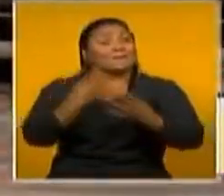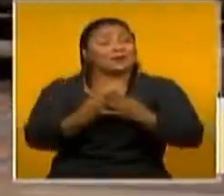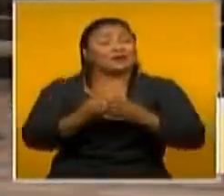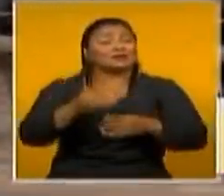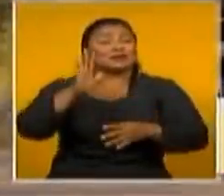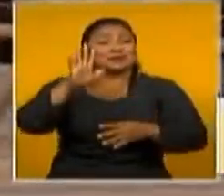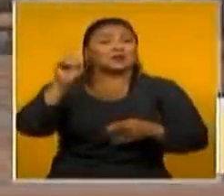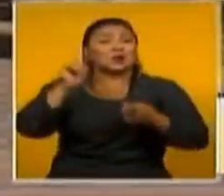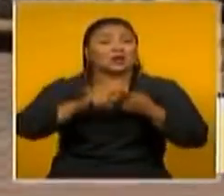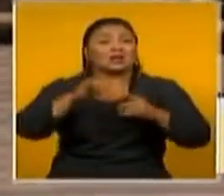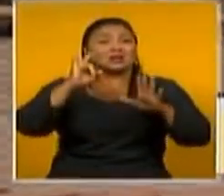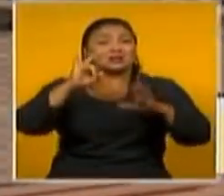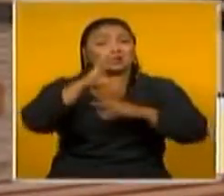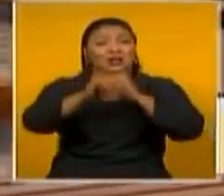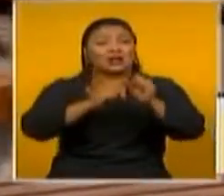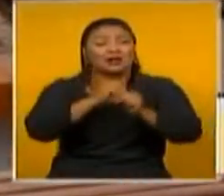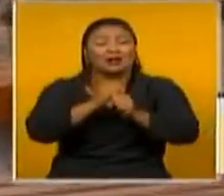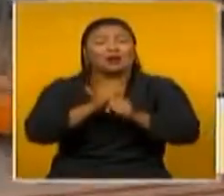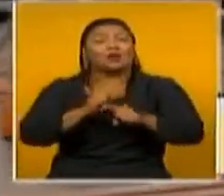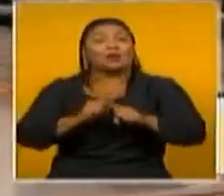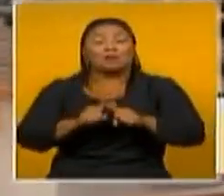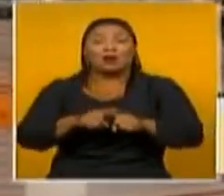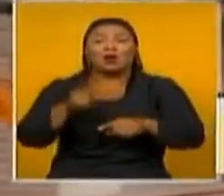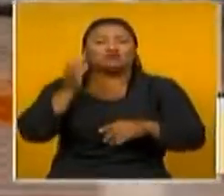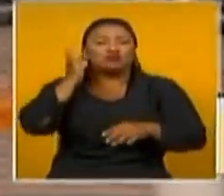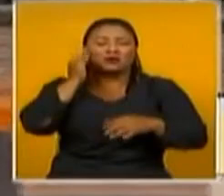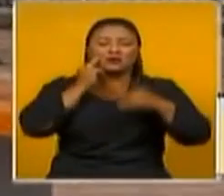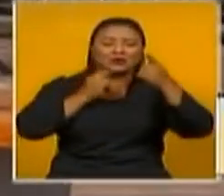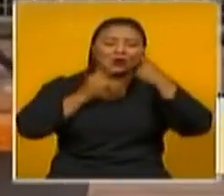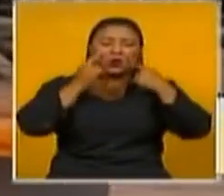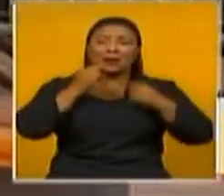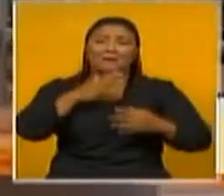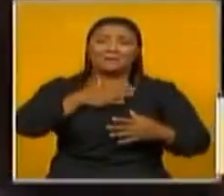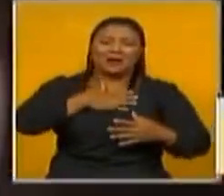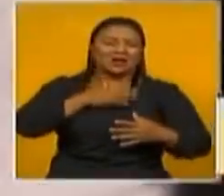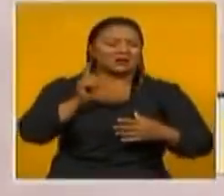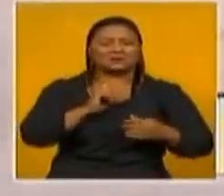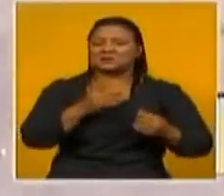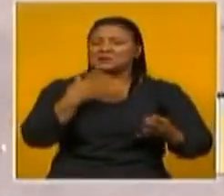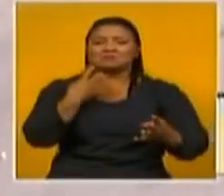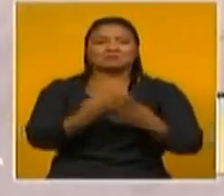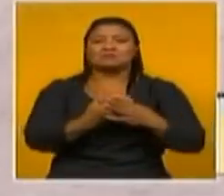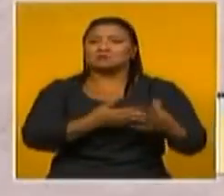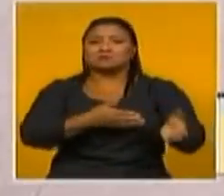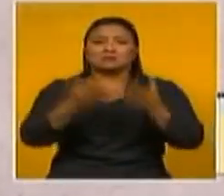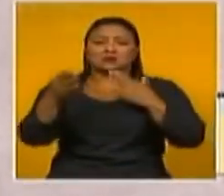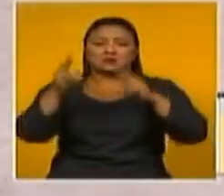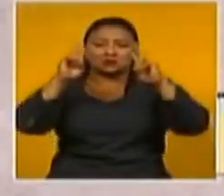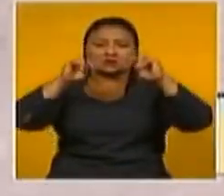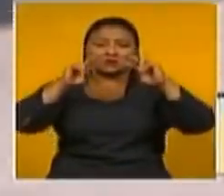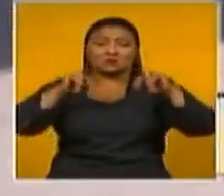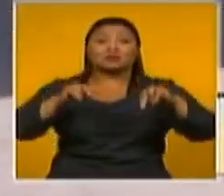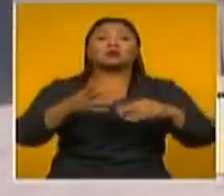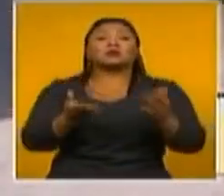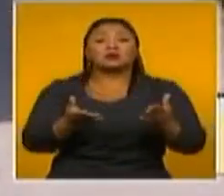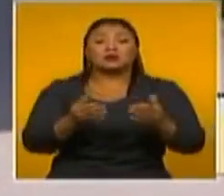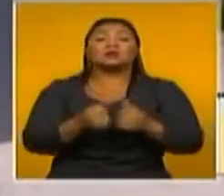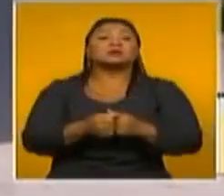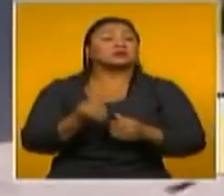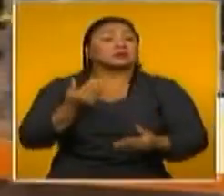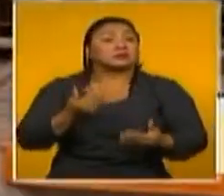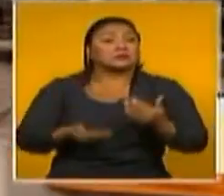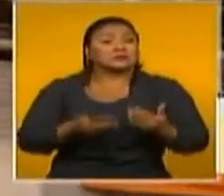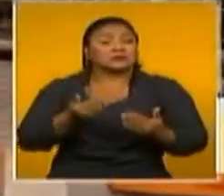joven, cuyas lágrimas no le dieron pena a nadie en la unidad de flagrancia. Las investigaciones se han iniciado, pues se